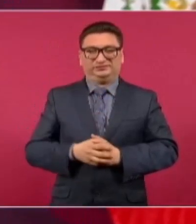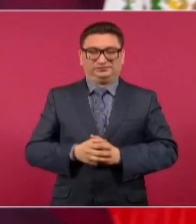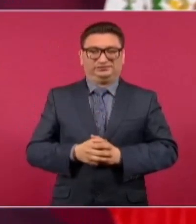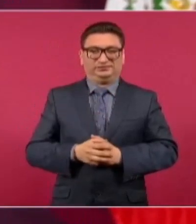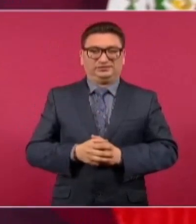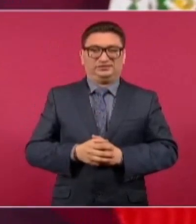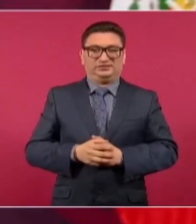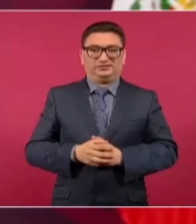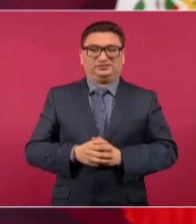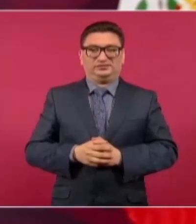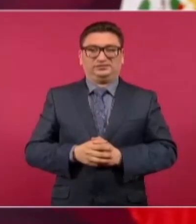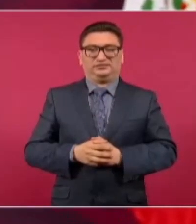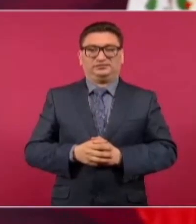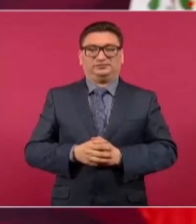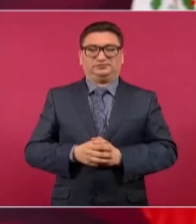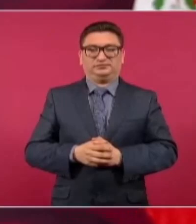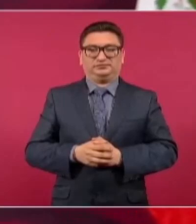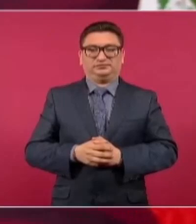nada más